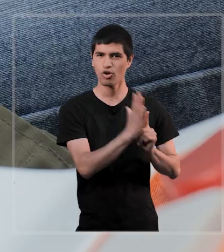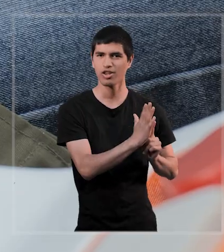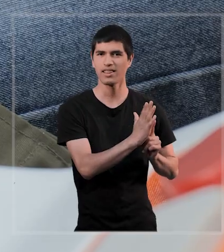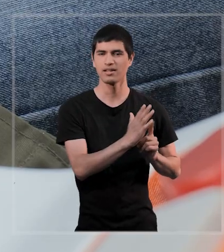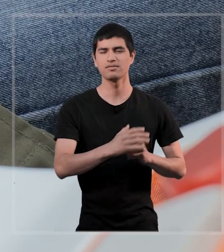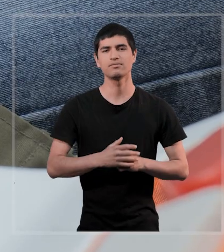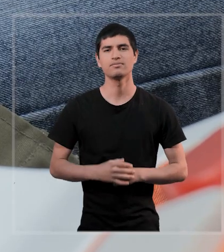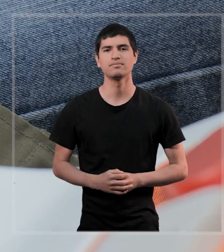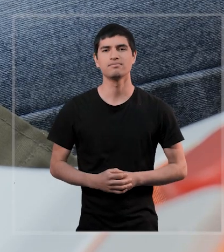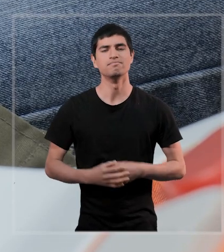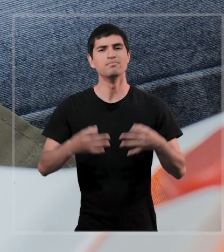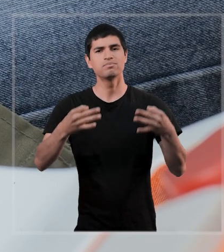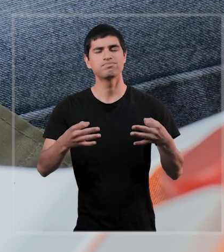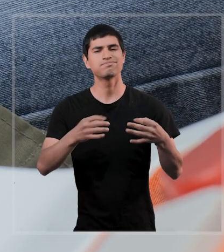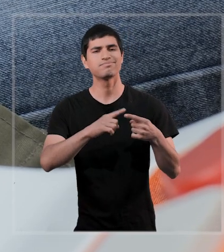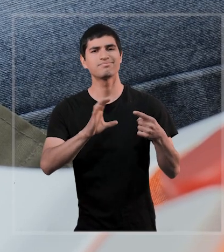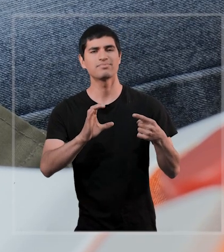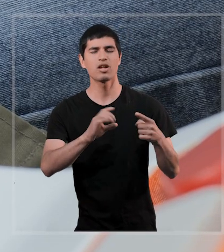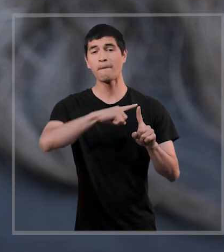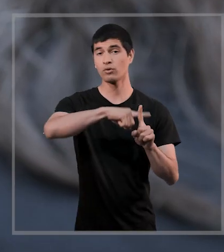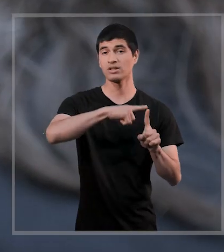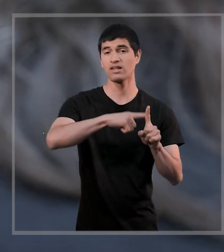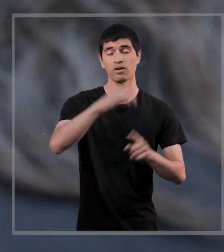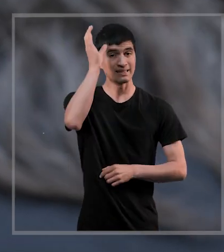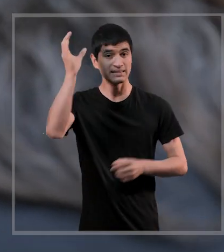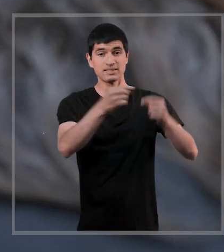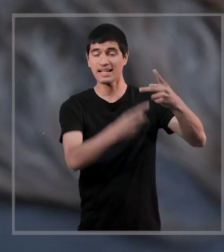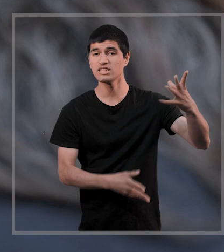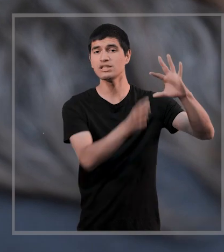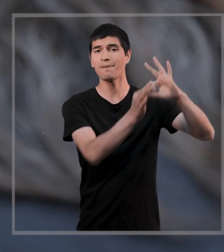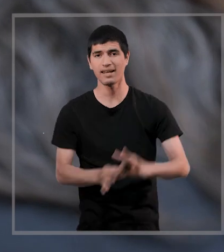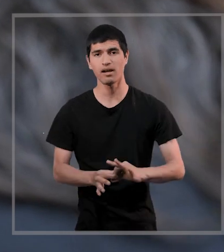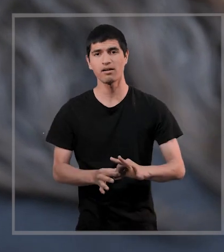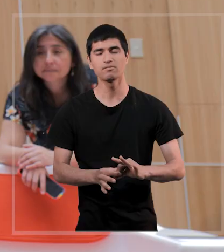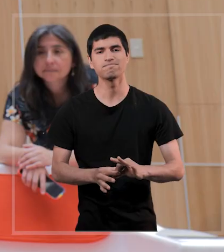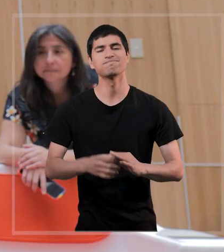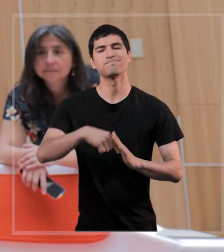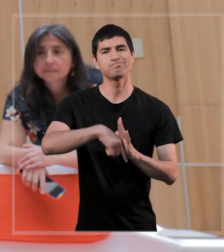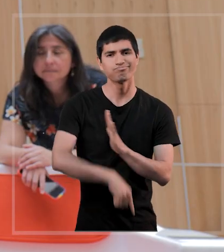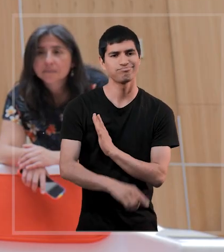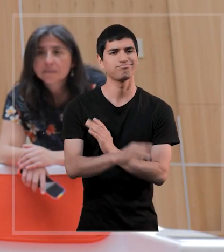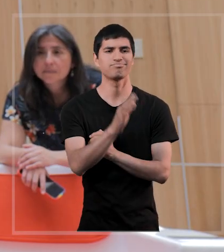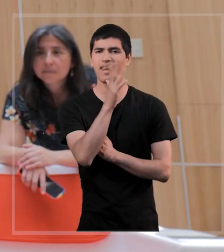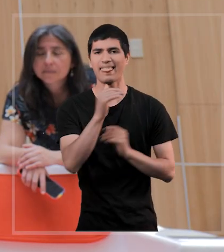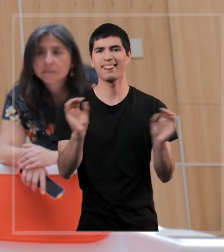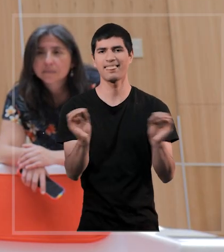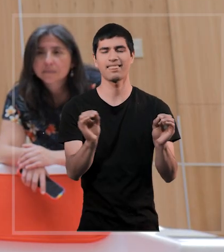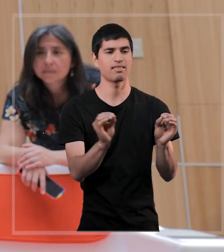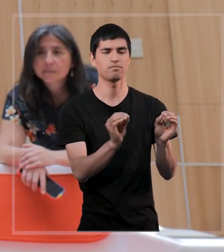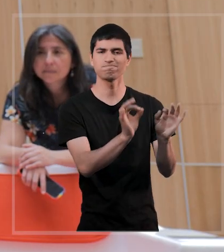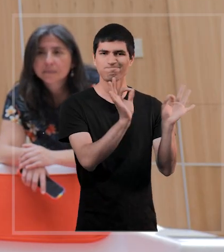y escondida. Porque en rigor la cibernética tiene una cosa a favor, que es transdisciplinar. O sea, en el fondo no tiene nada de